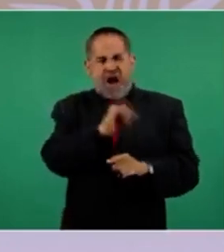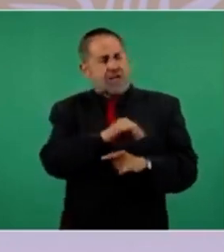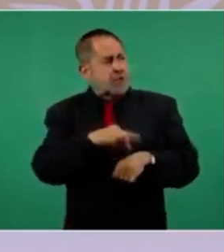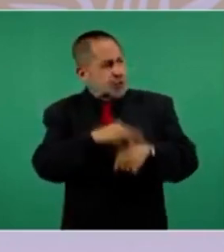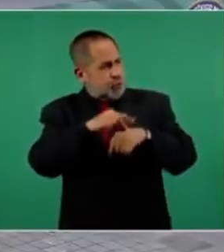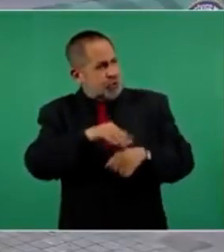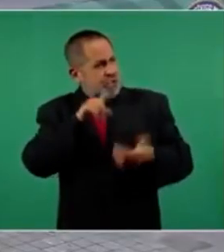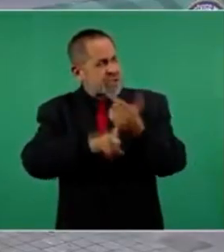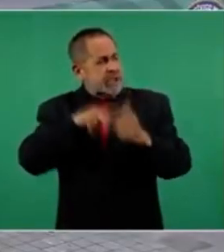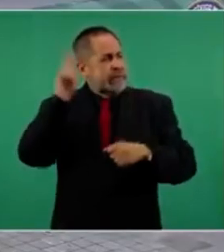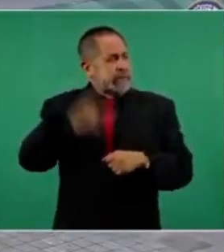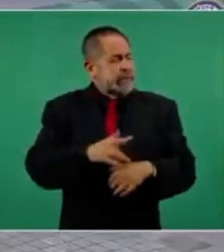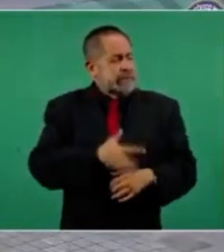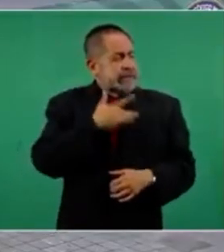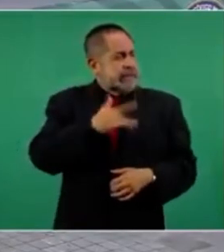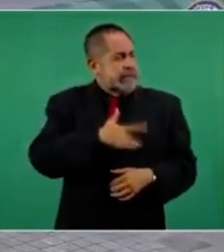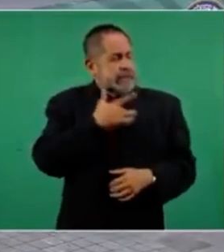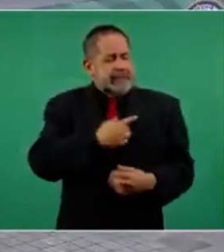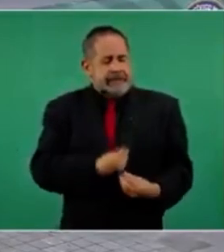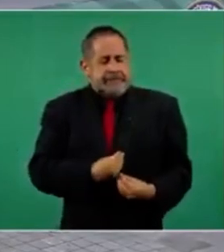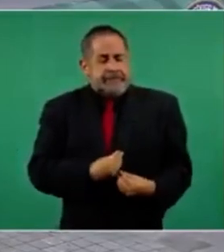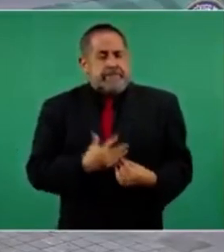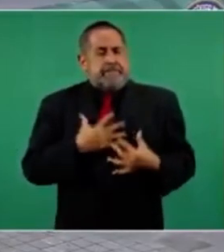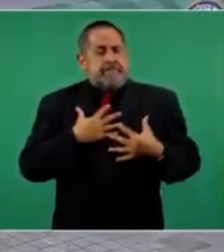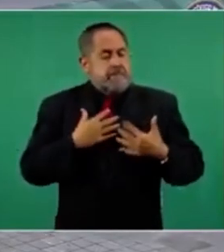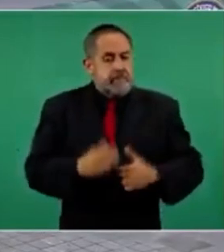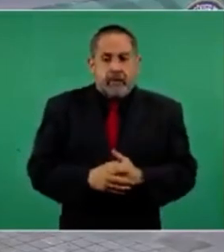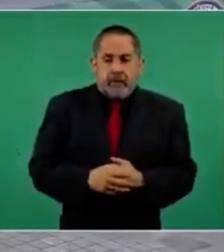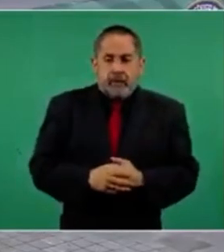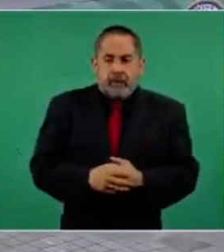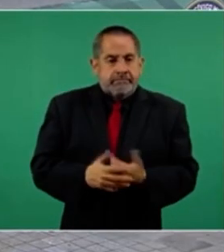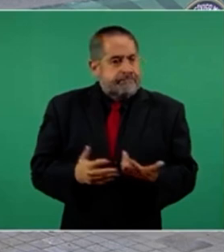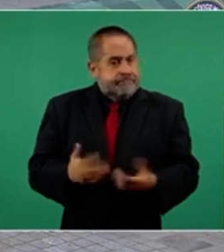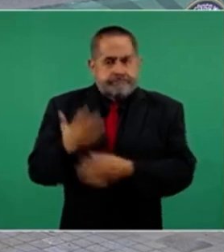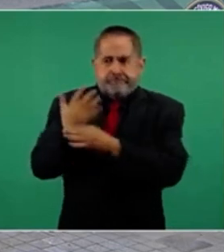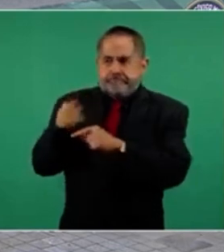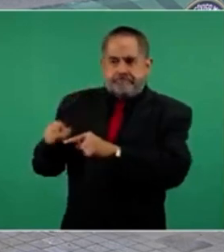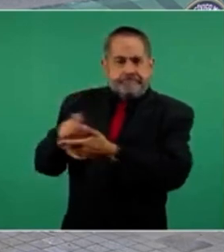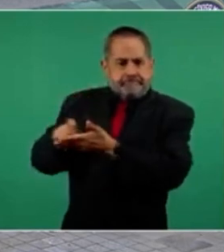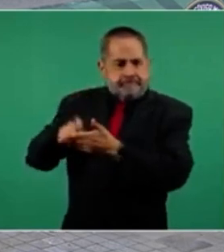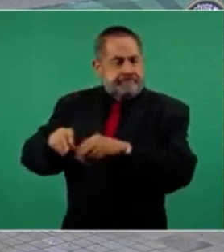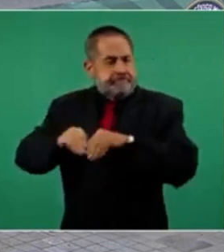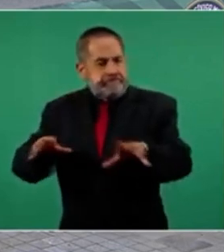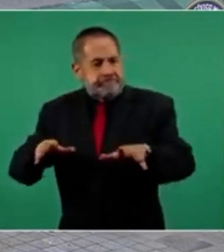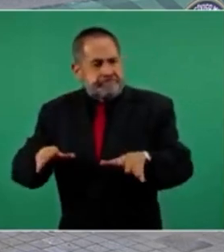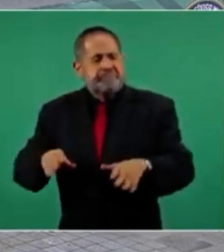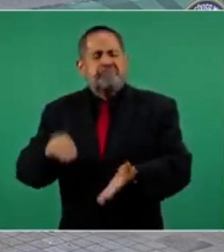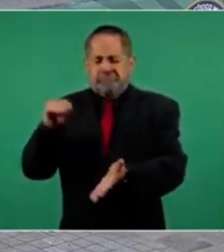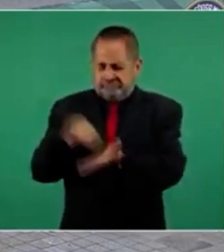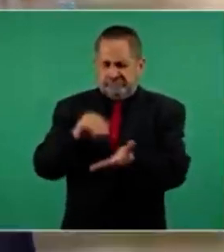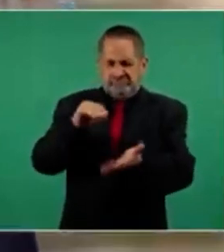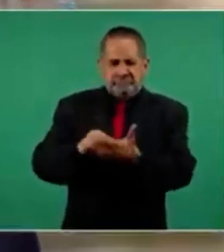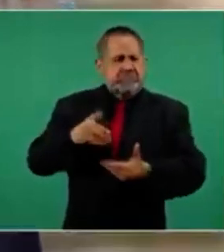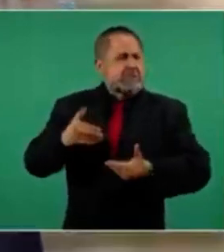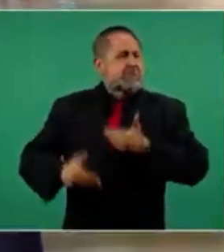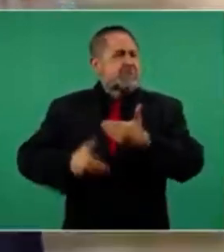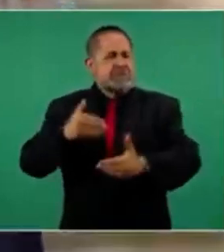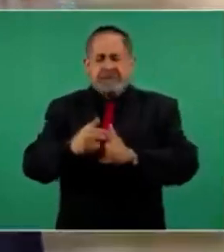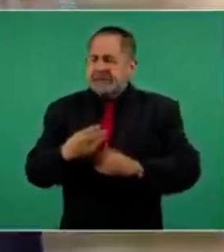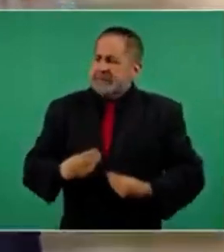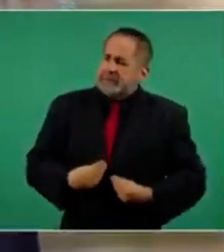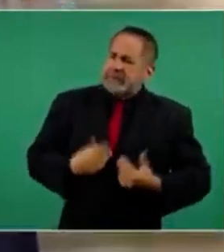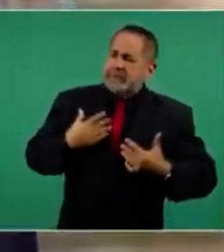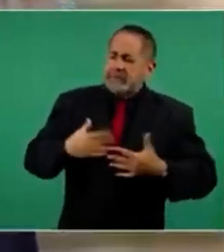y el sentimiento romántico. Desde aquellas palabras hasta hoy, no ha dejado de crecer el patrimonio común